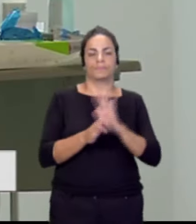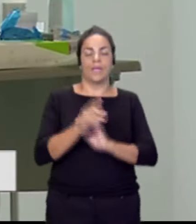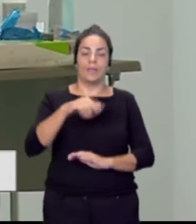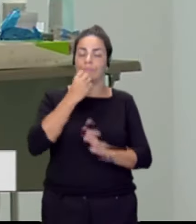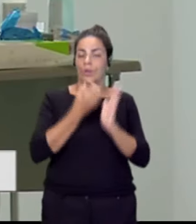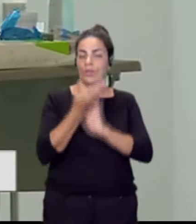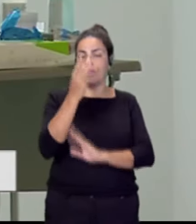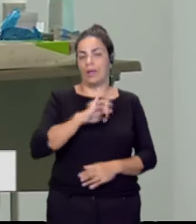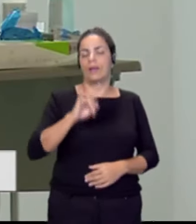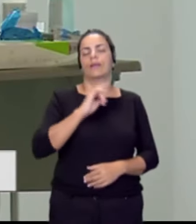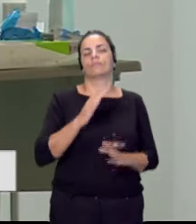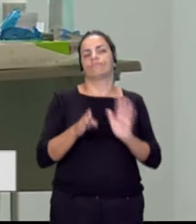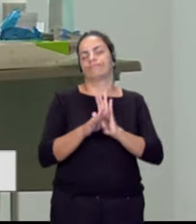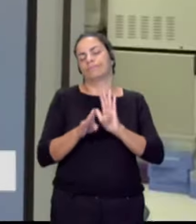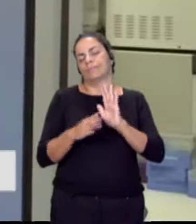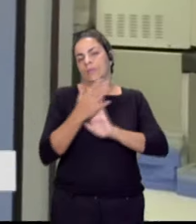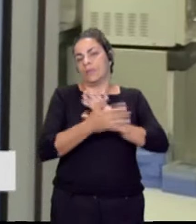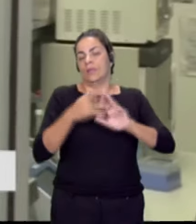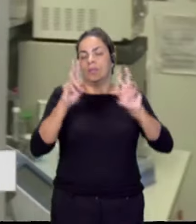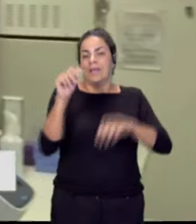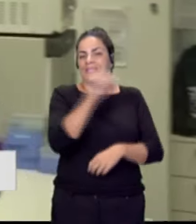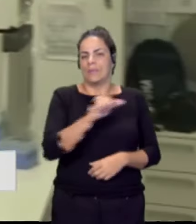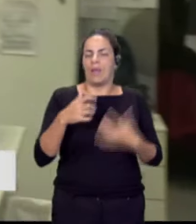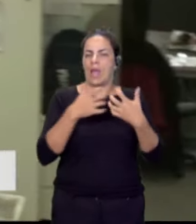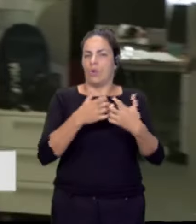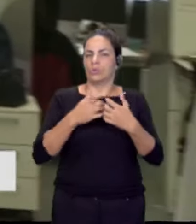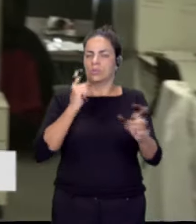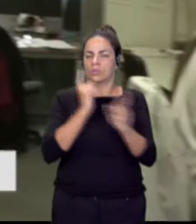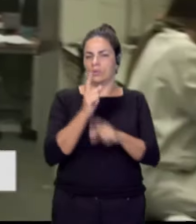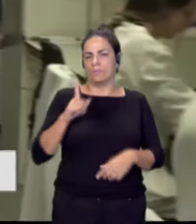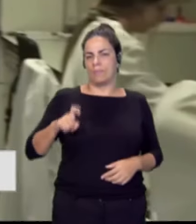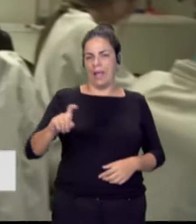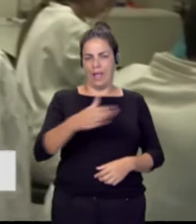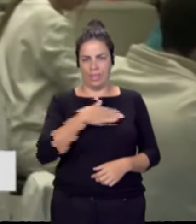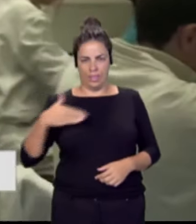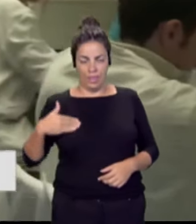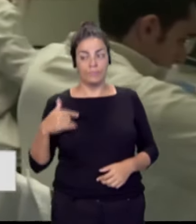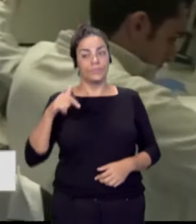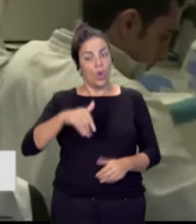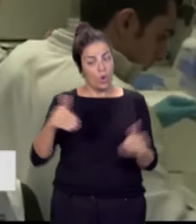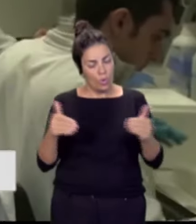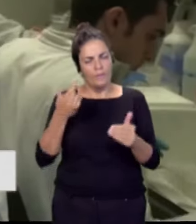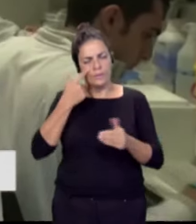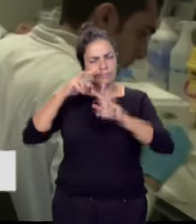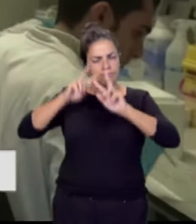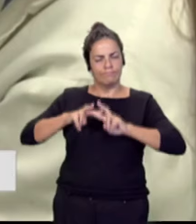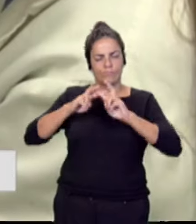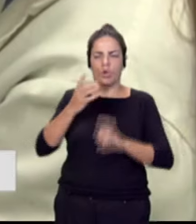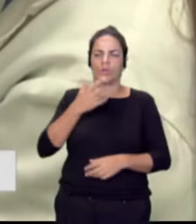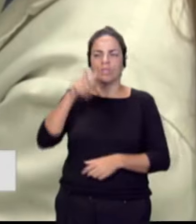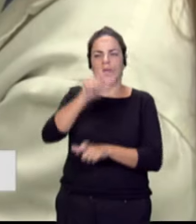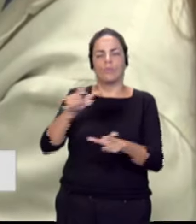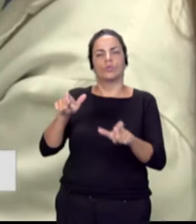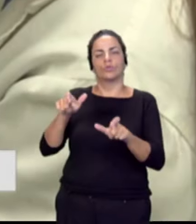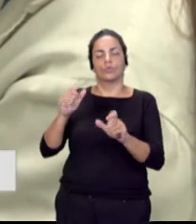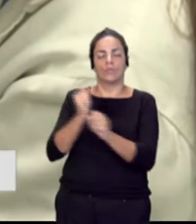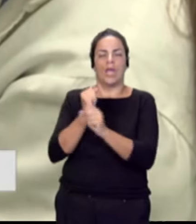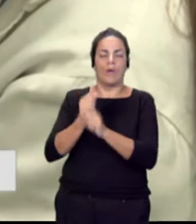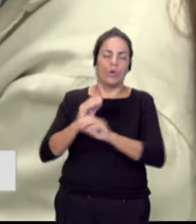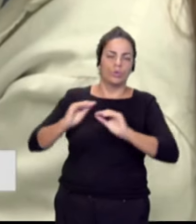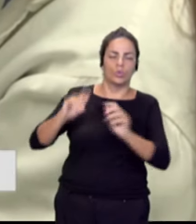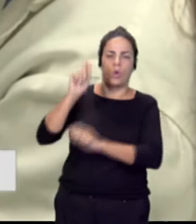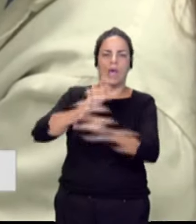Canarias de la Semana de la Lucha contra el Cáncer de Mama. Este jueves conoceremos un poco más la labor que lleva a cabo la Asociación Española